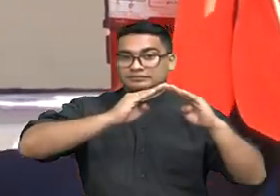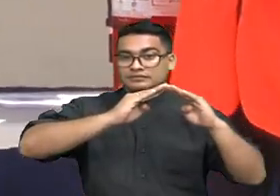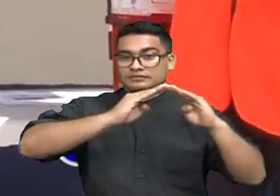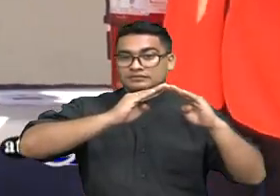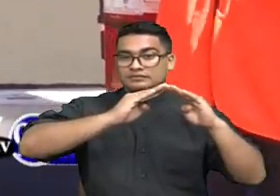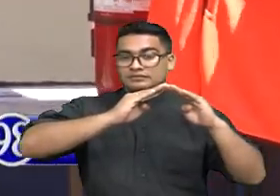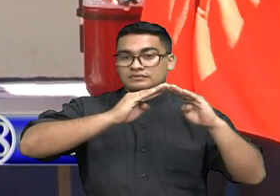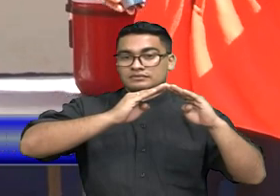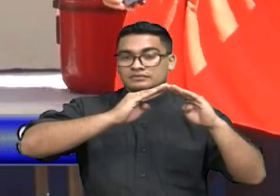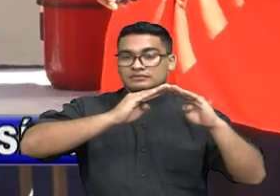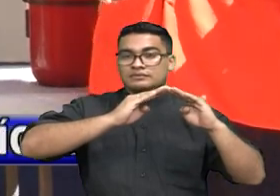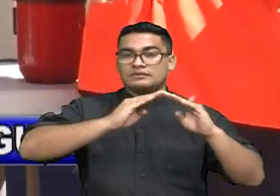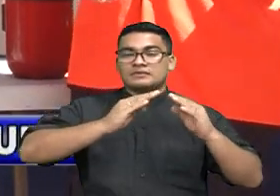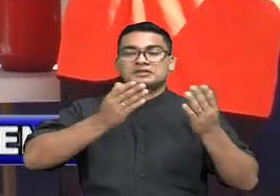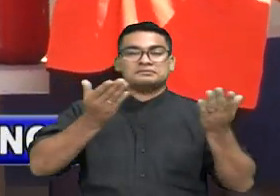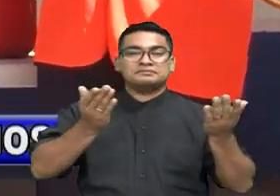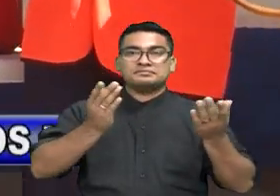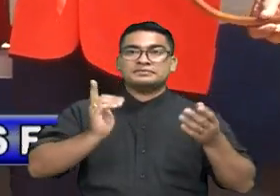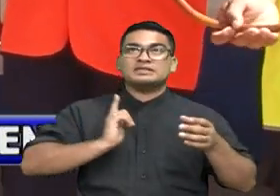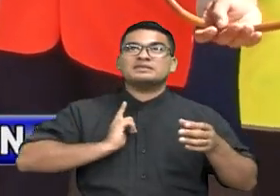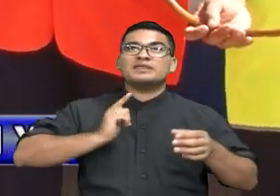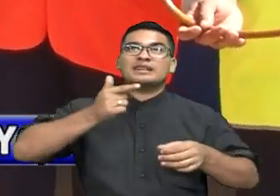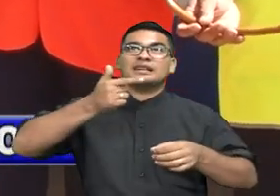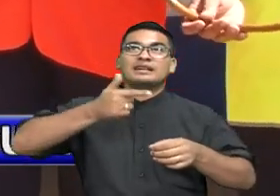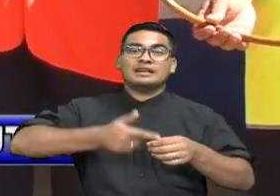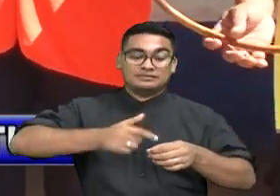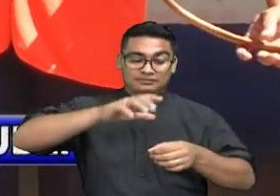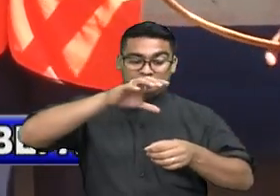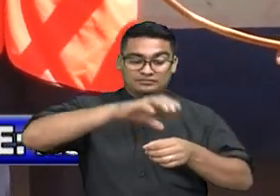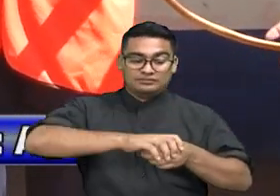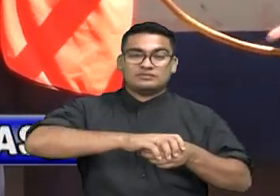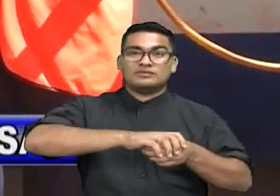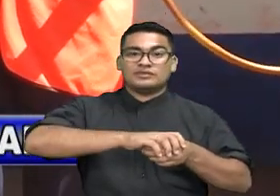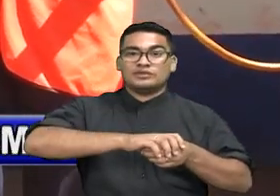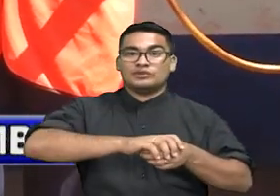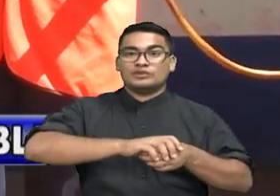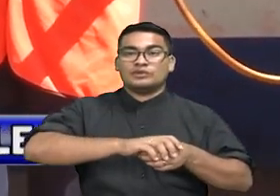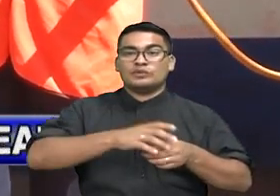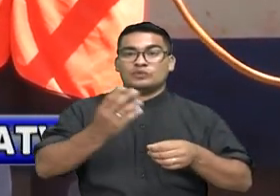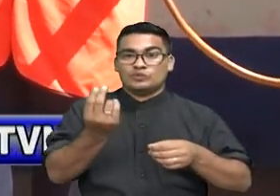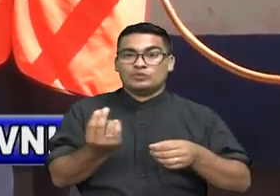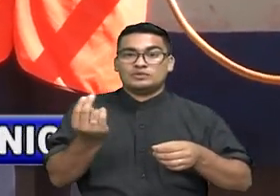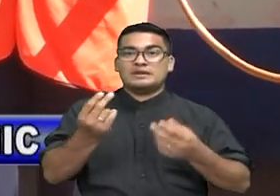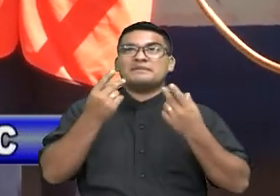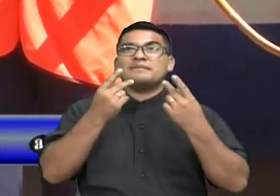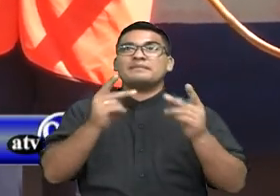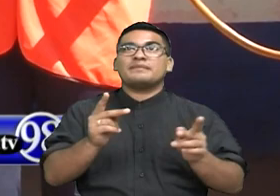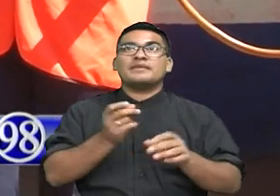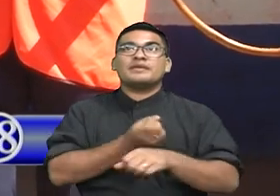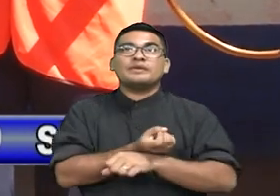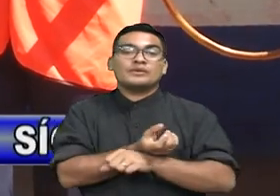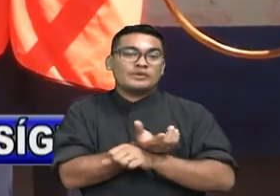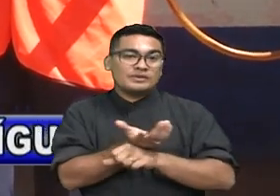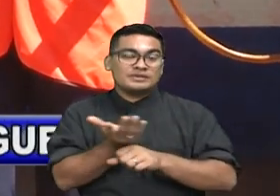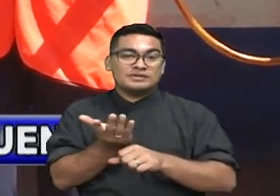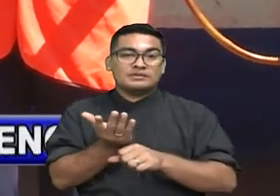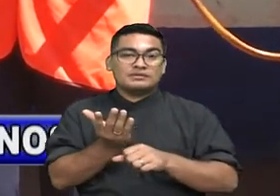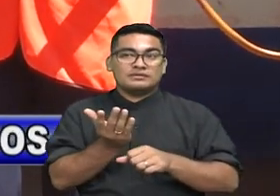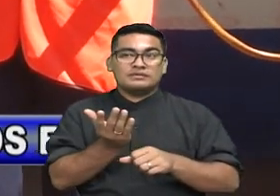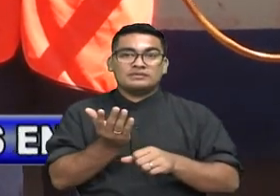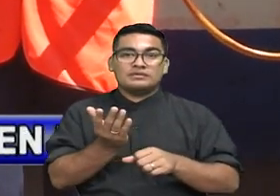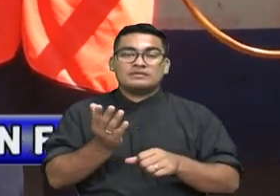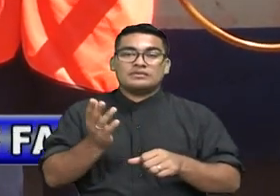tenemos que esta es la válvula que normalmente se utiliza, pero se recomienda una válvula de